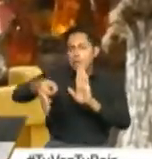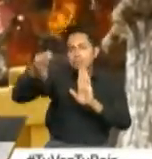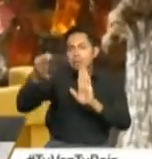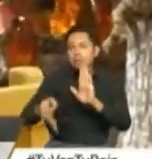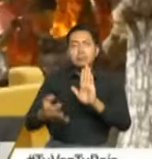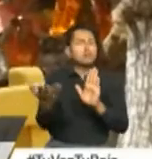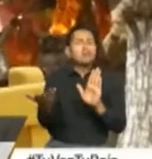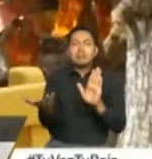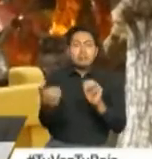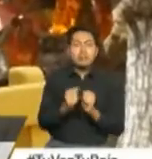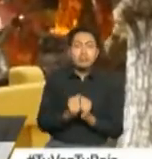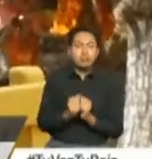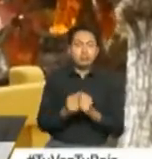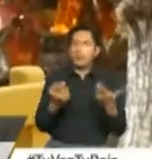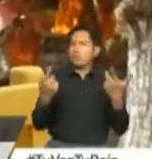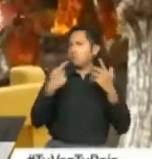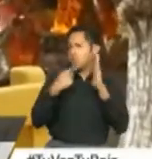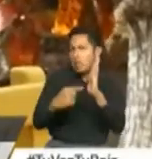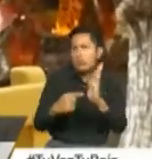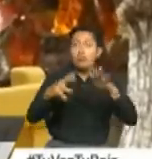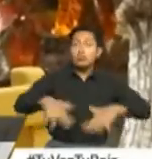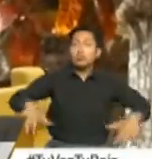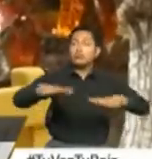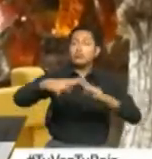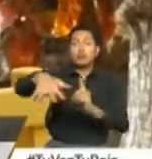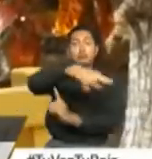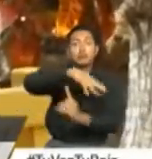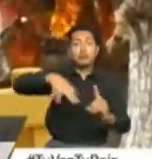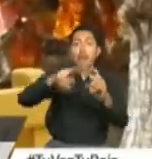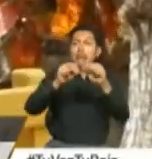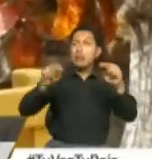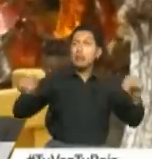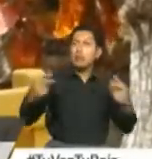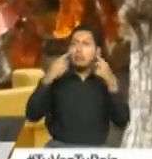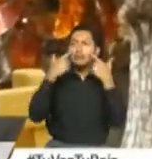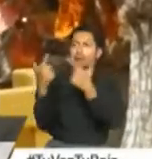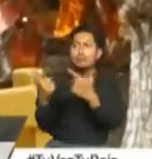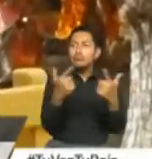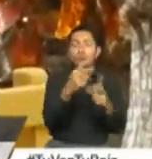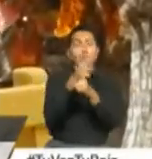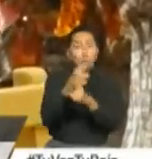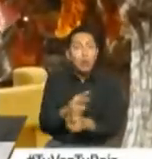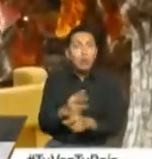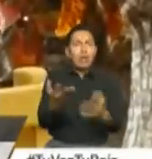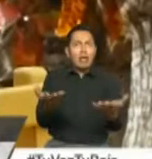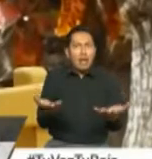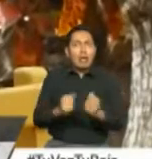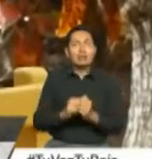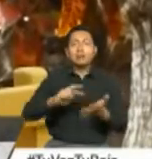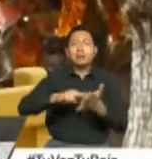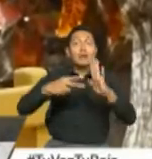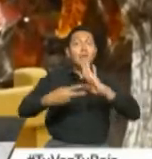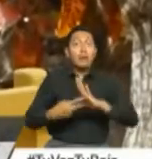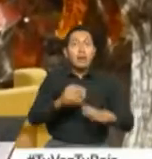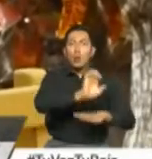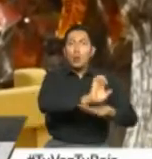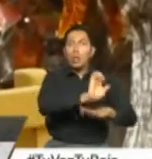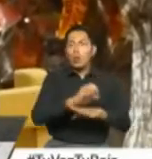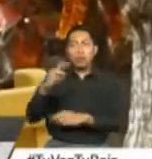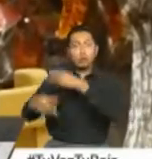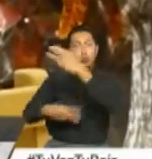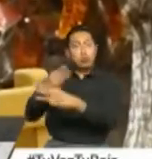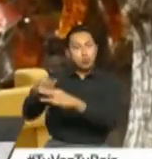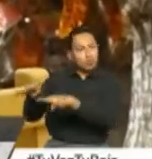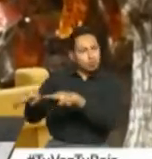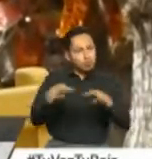materia de los índices de biodiversidad de un país. Así que eso lo convirtió en un referente y un